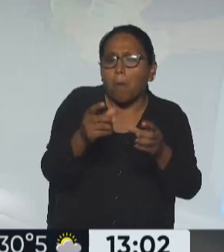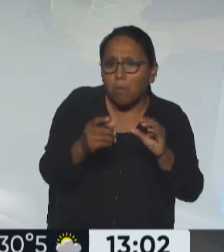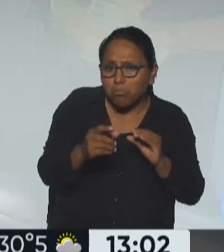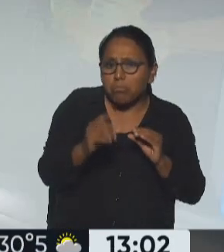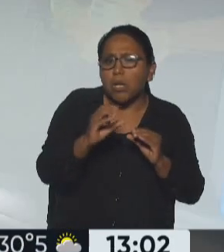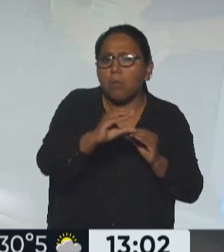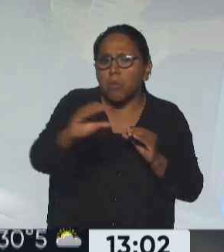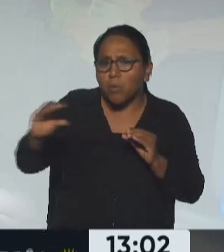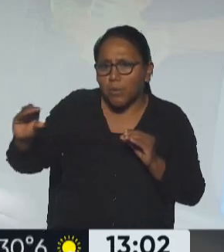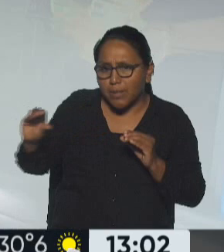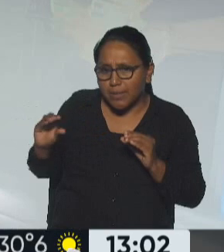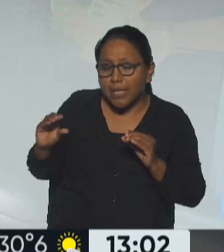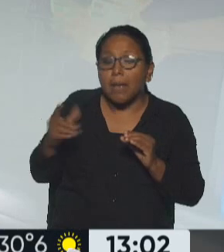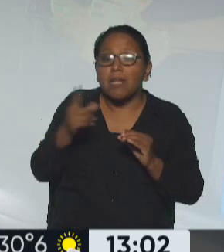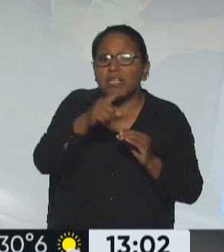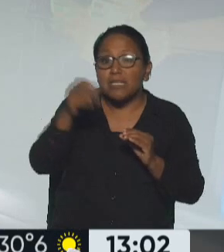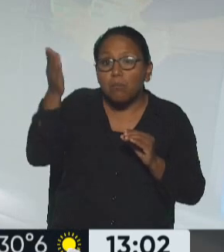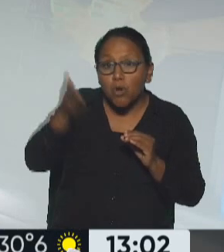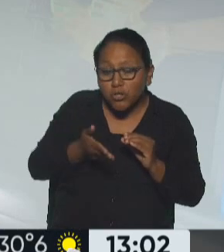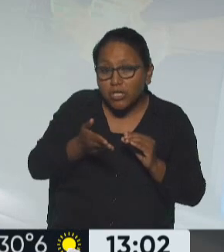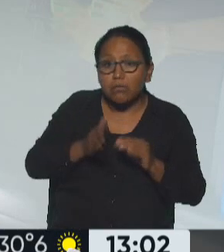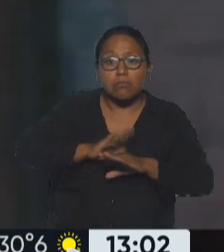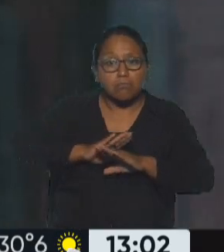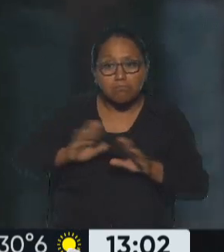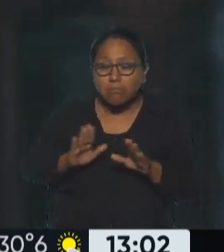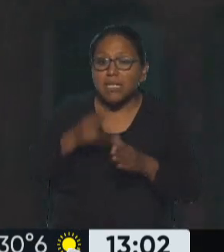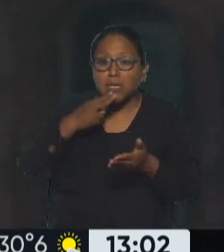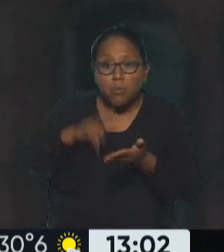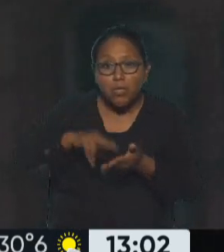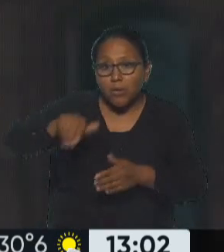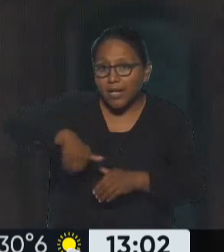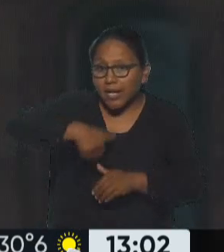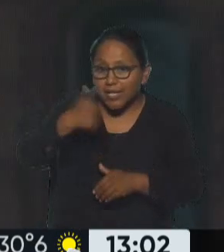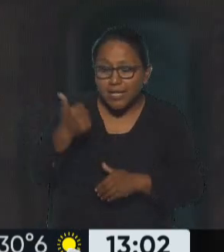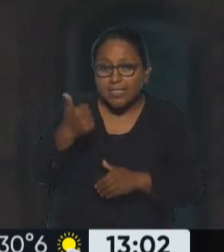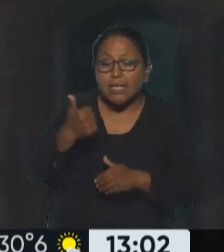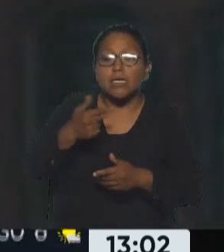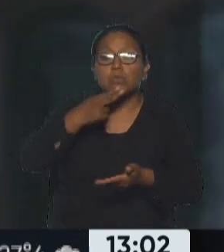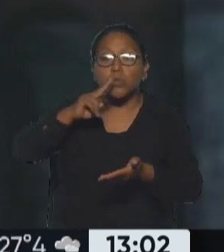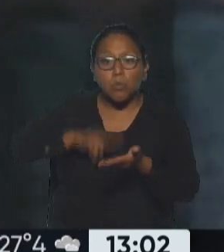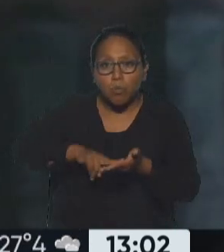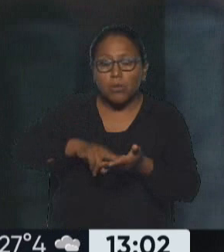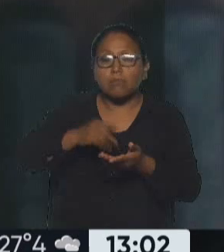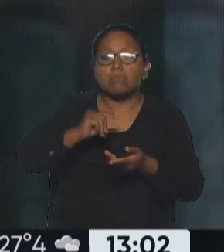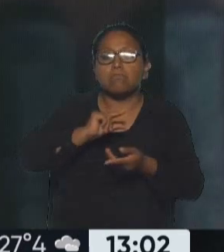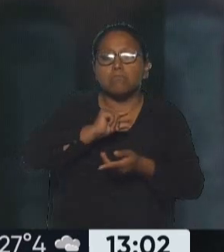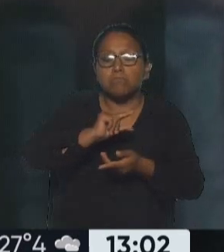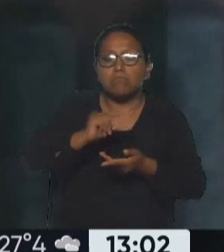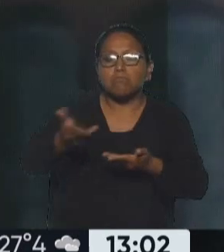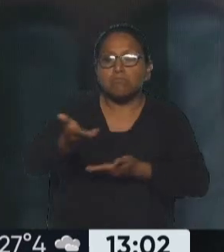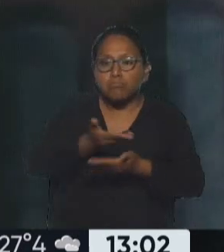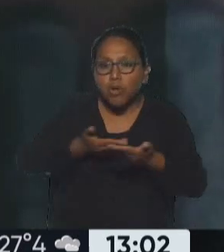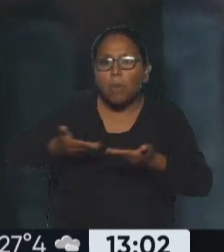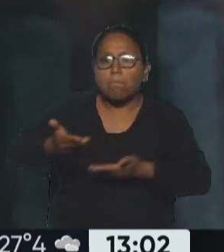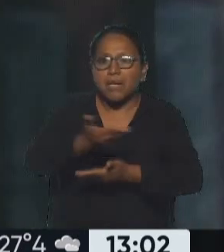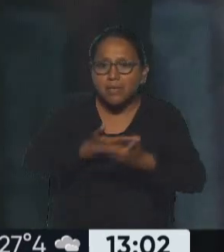parte la agarran las provincias pero el 100% significa que el 100% del las ganancias es un impuesto coparticipable